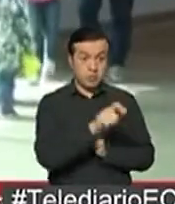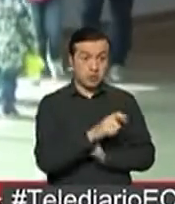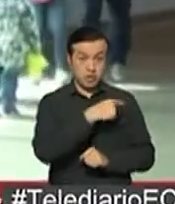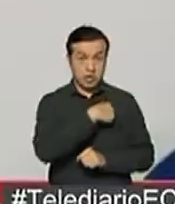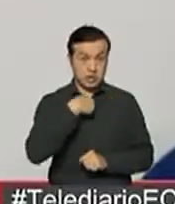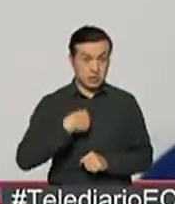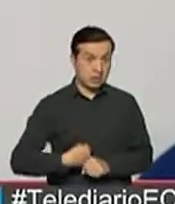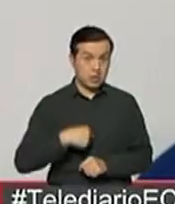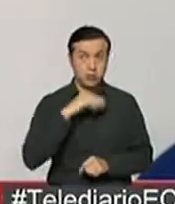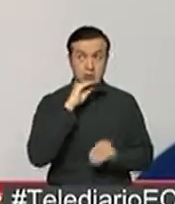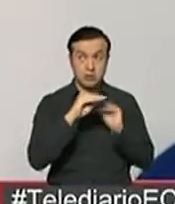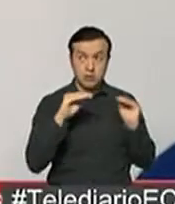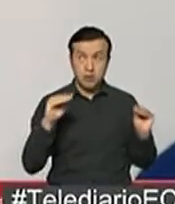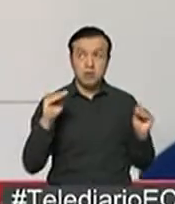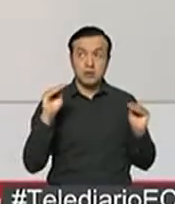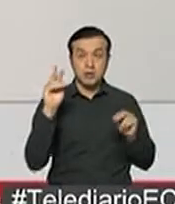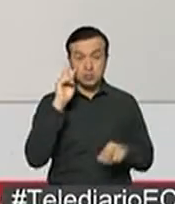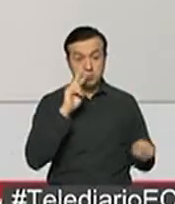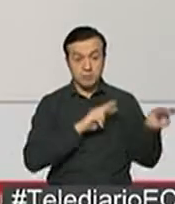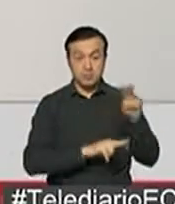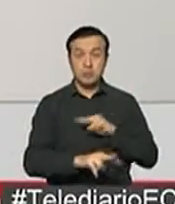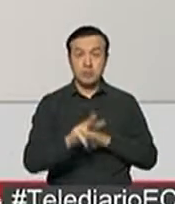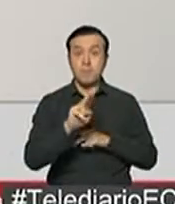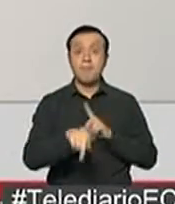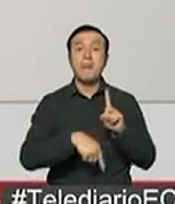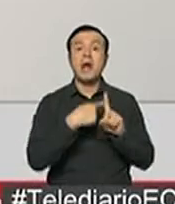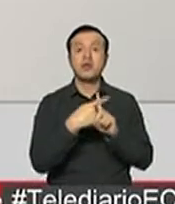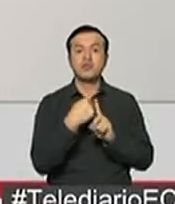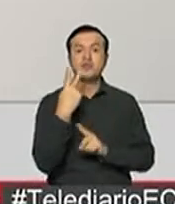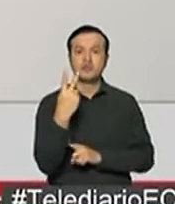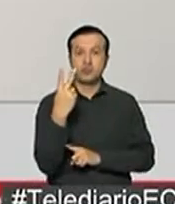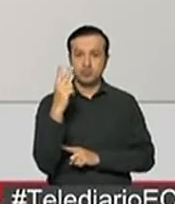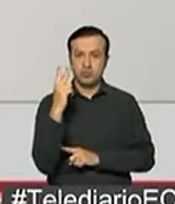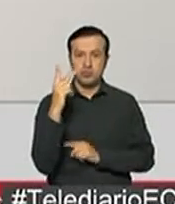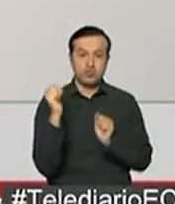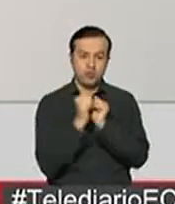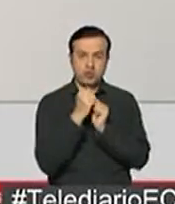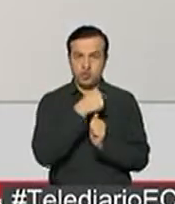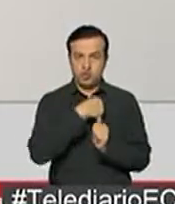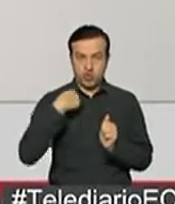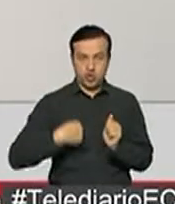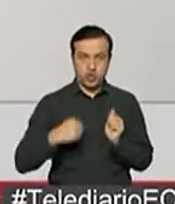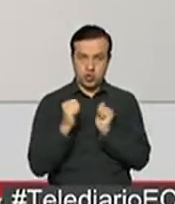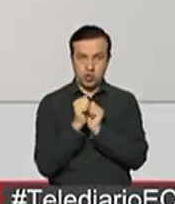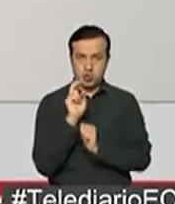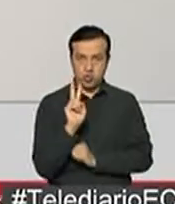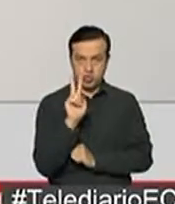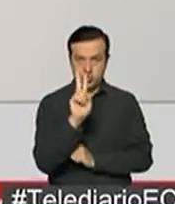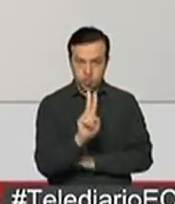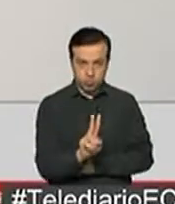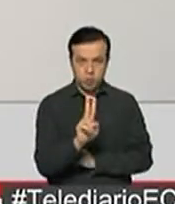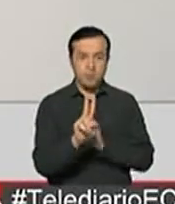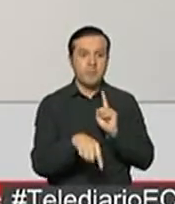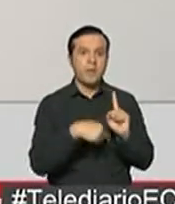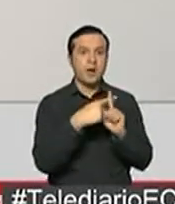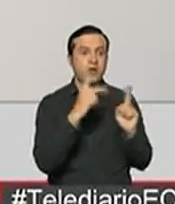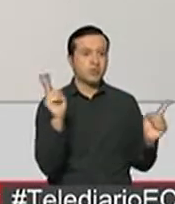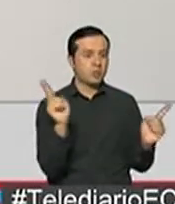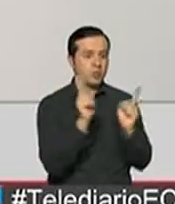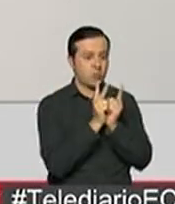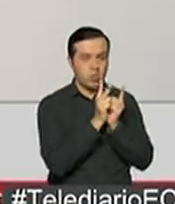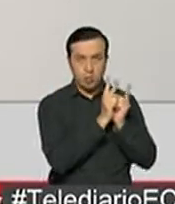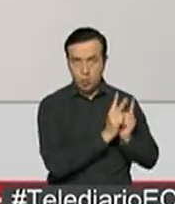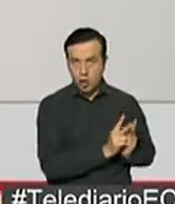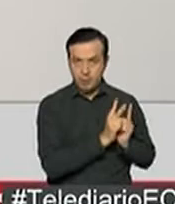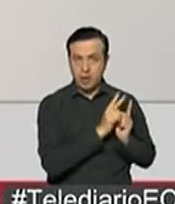chino adicionalmente a los dos contactos más cercanos del paciente que son su acompañante y la